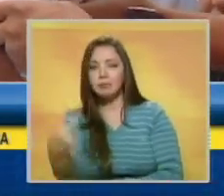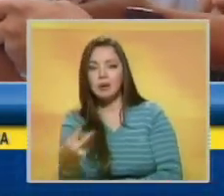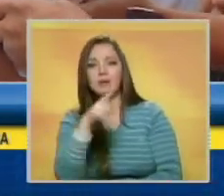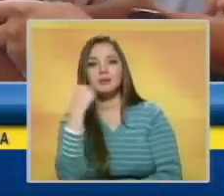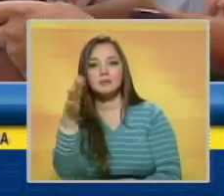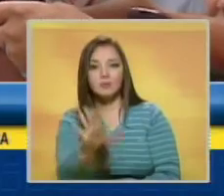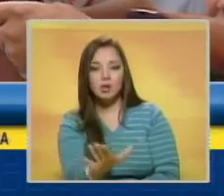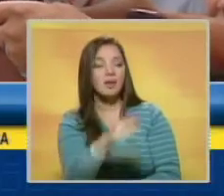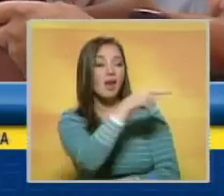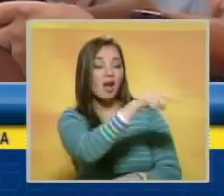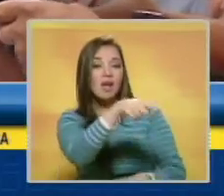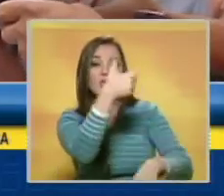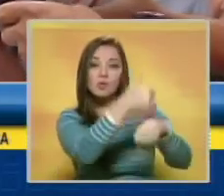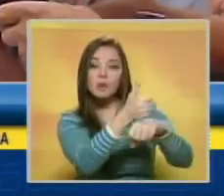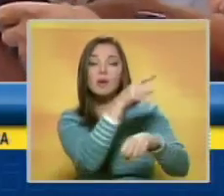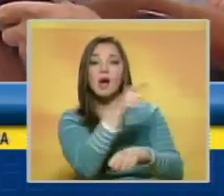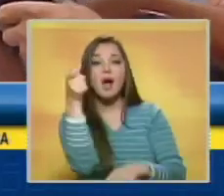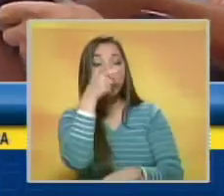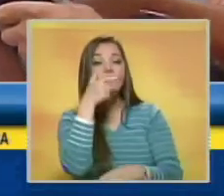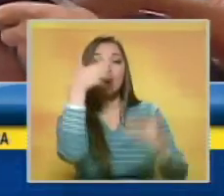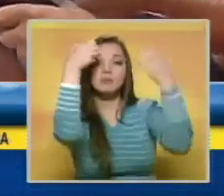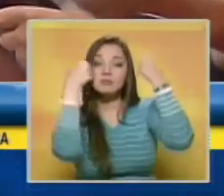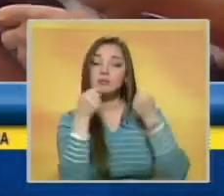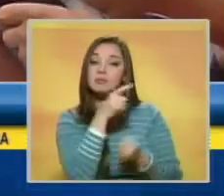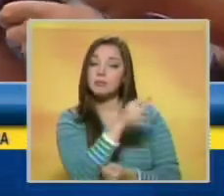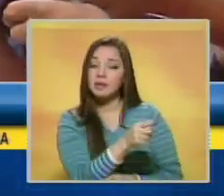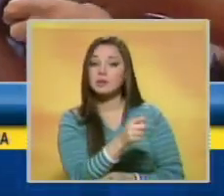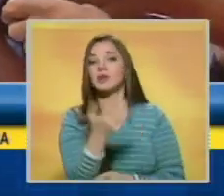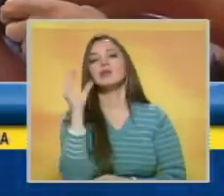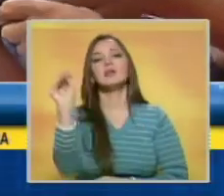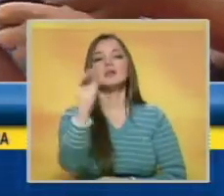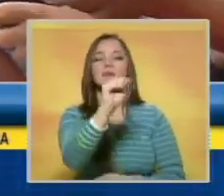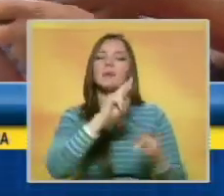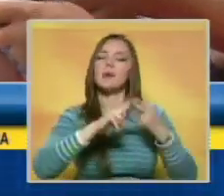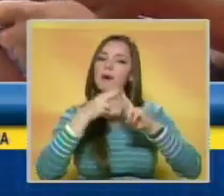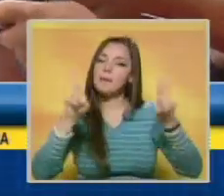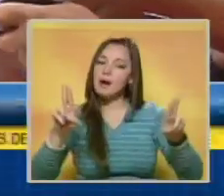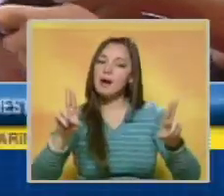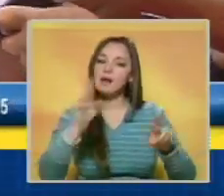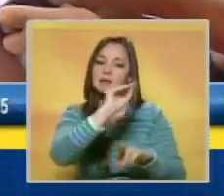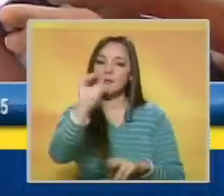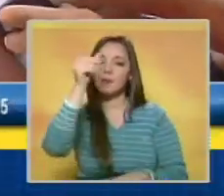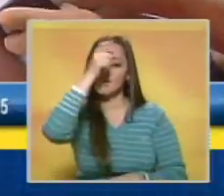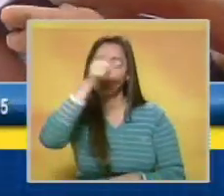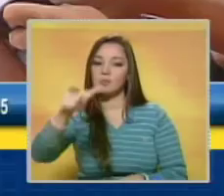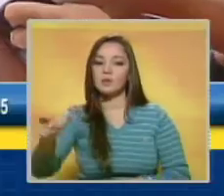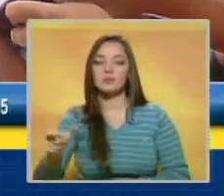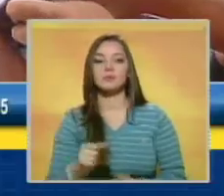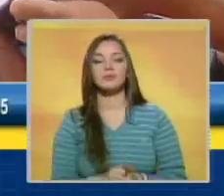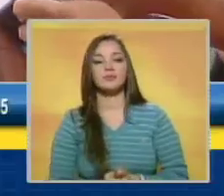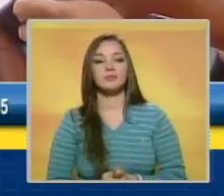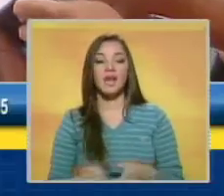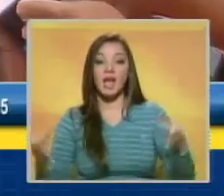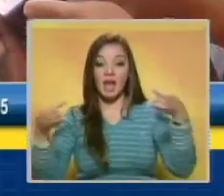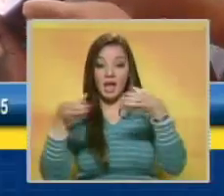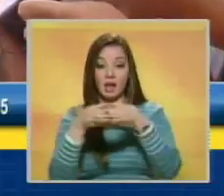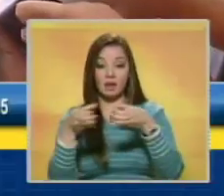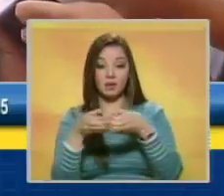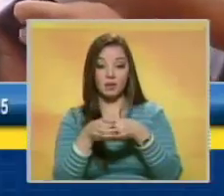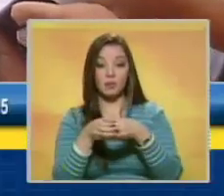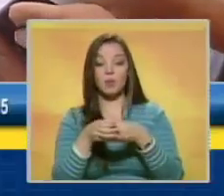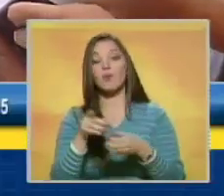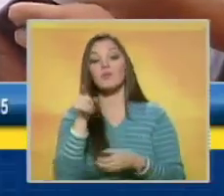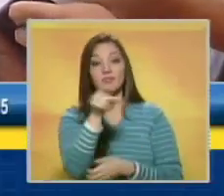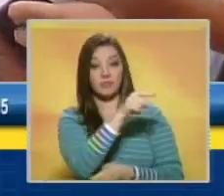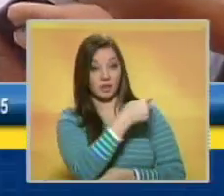rechazo a la violencia, un llamado a la paz, le hacemos un llamado al pueblo. El Comité de Víctimas de la